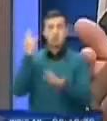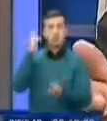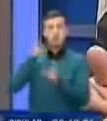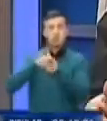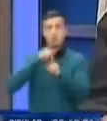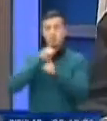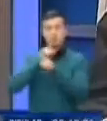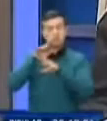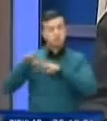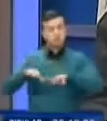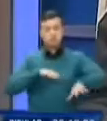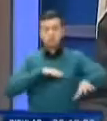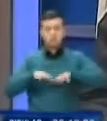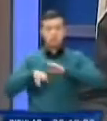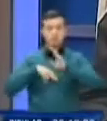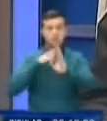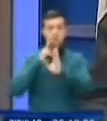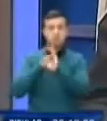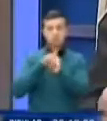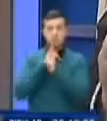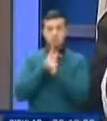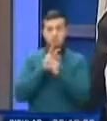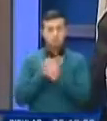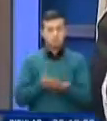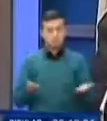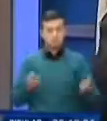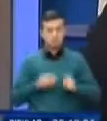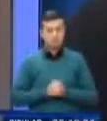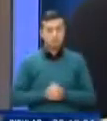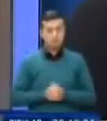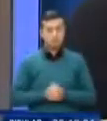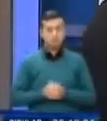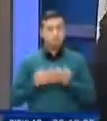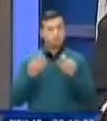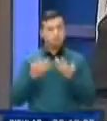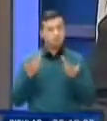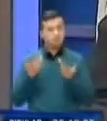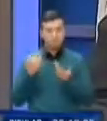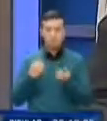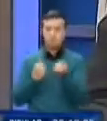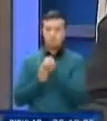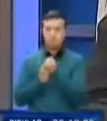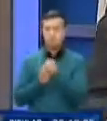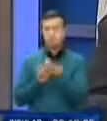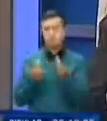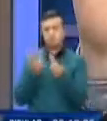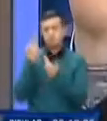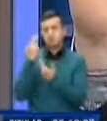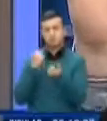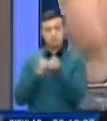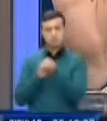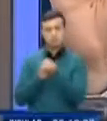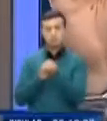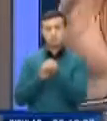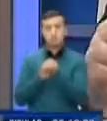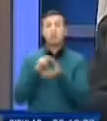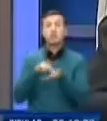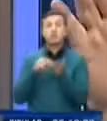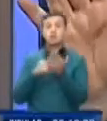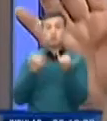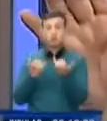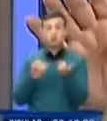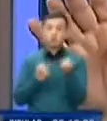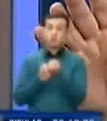eventualmente la mayoría de ellas hacerse en forma complementaria claro ya no ya no participarán